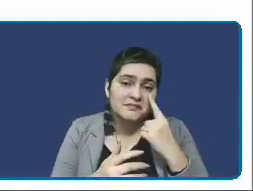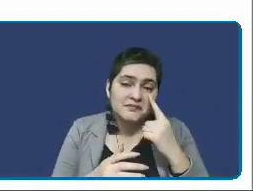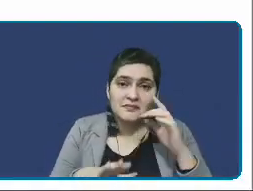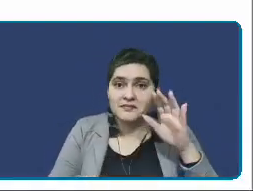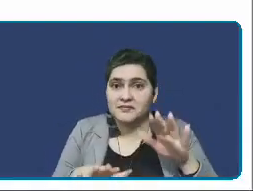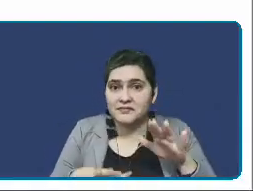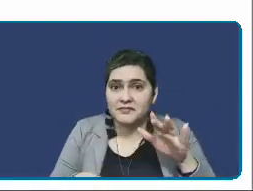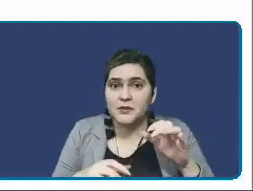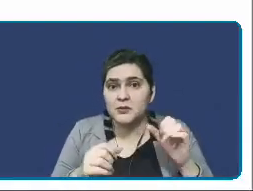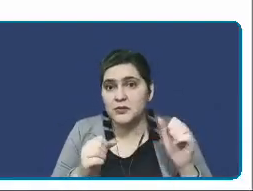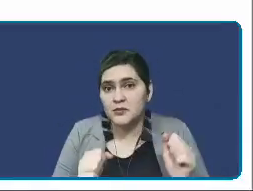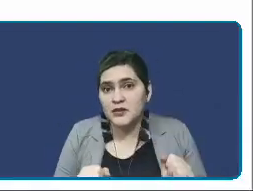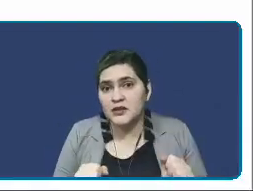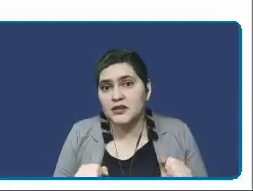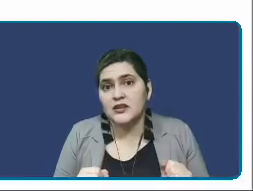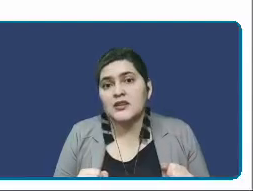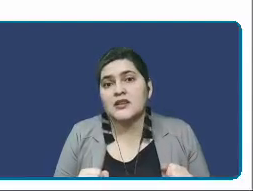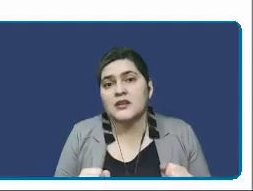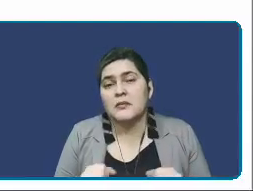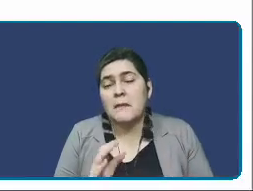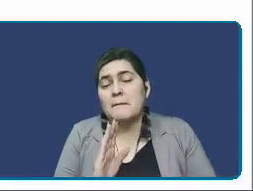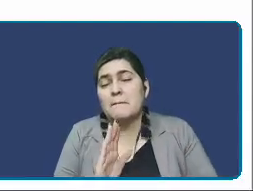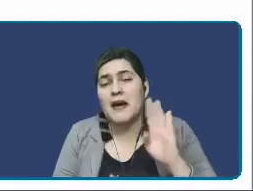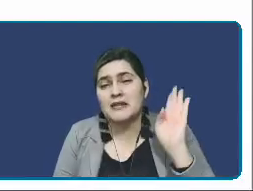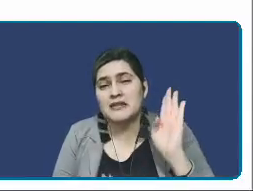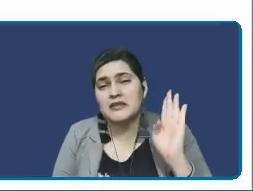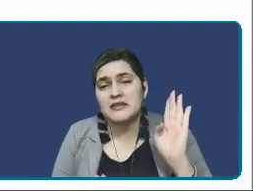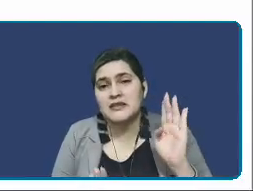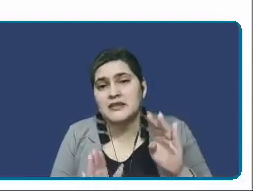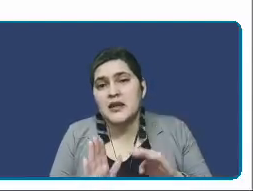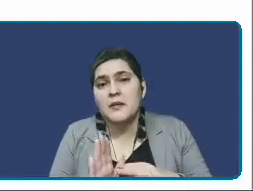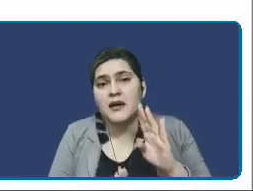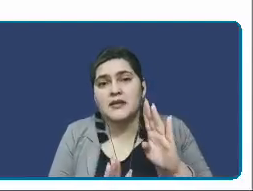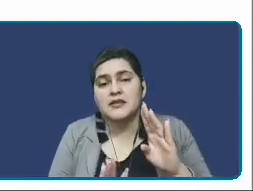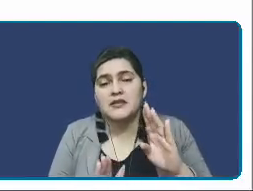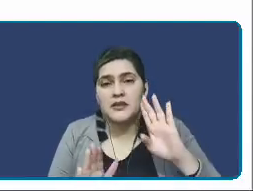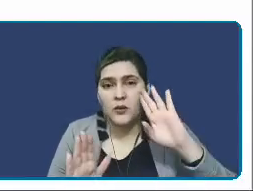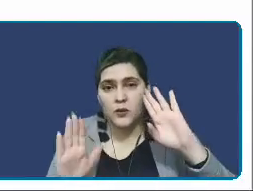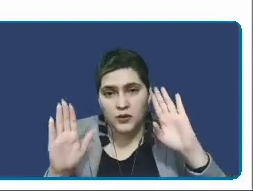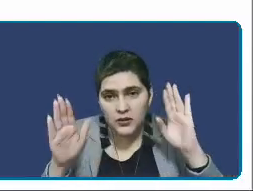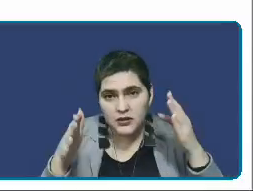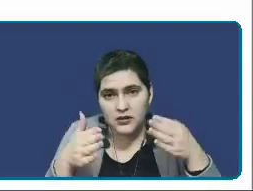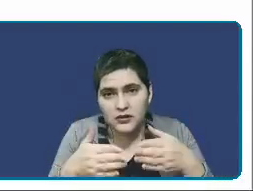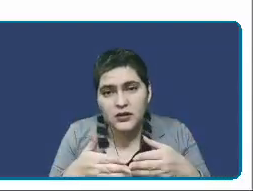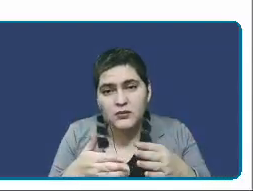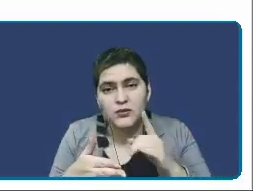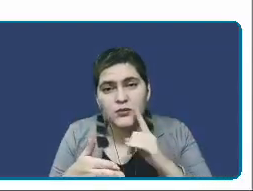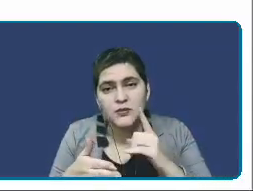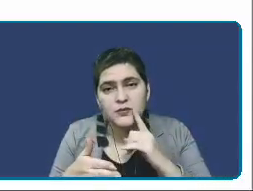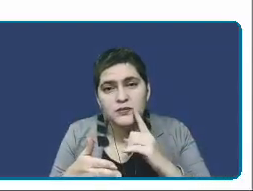pero hay más frecuentemente en autismo aparece